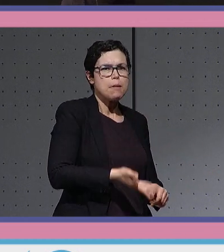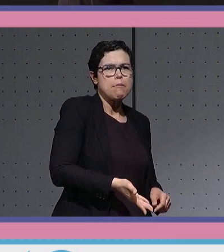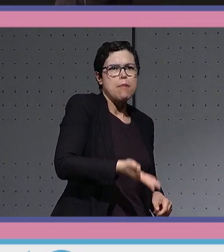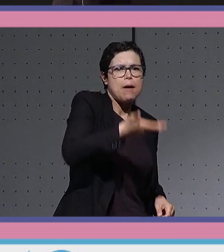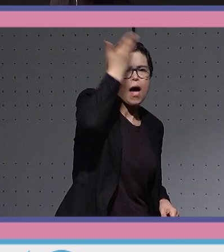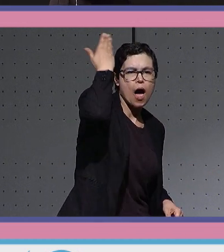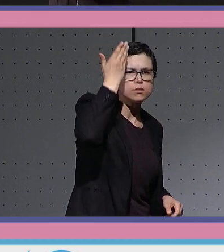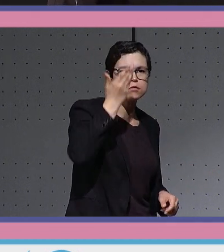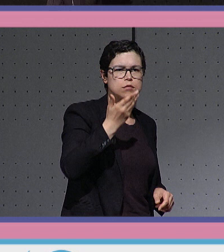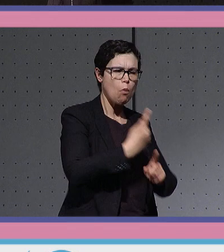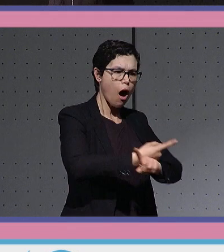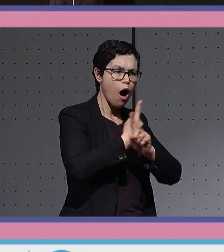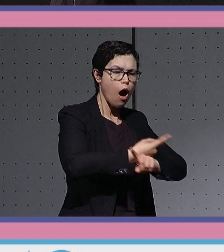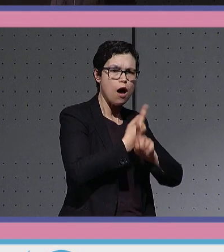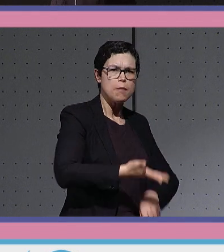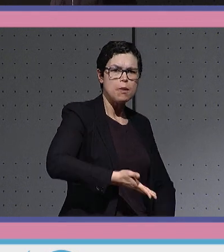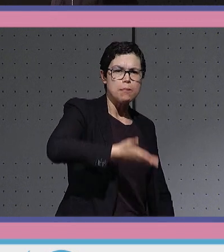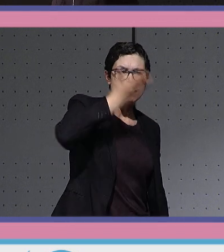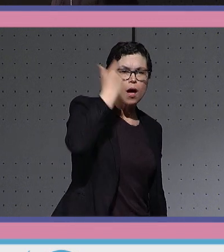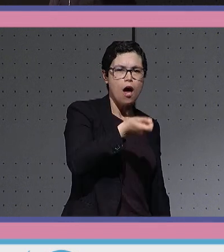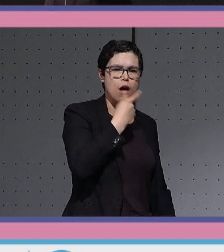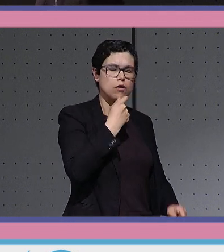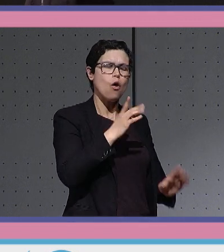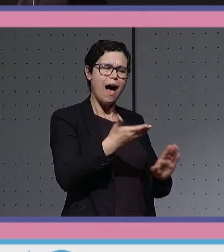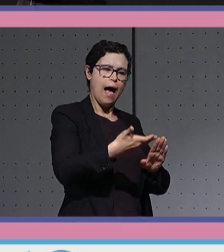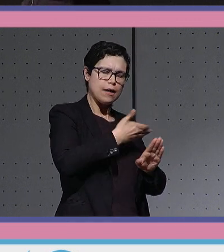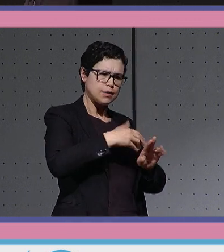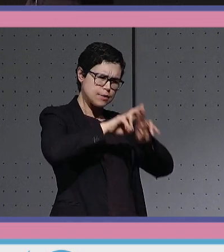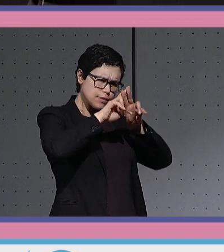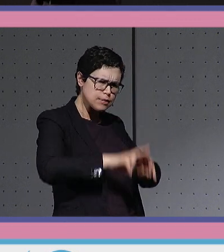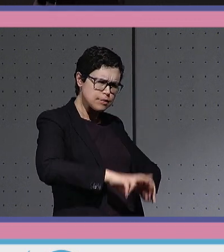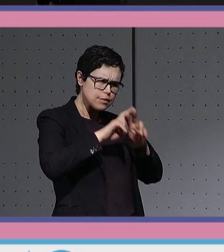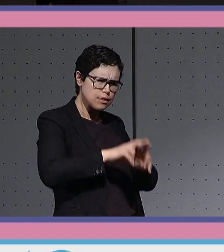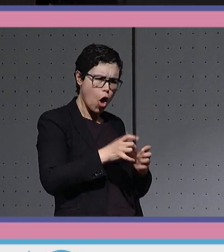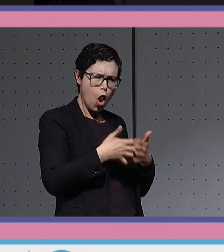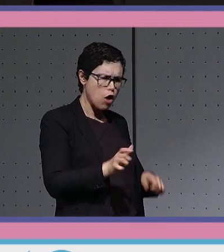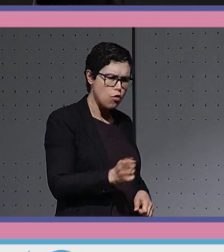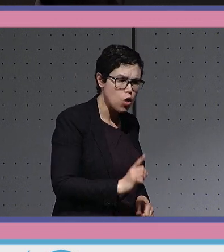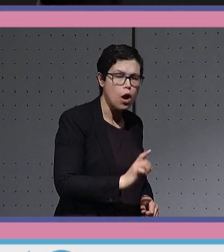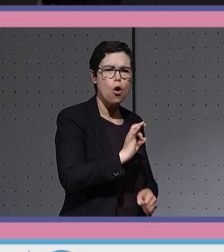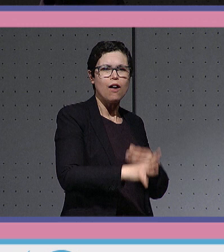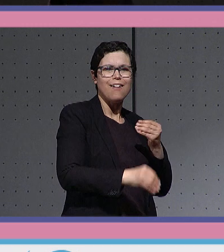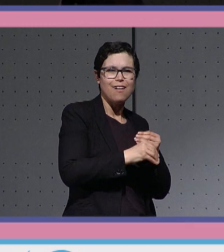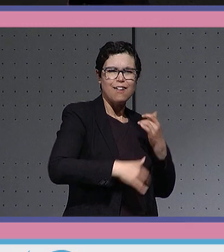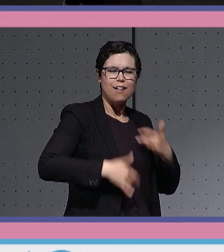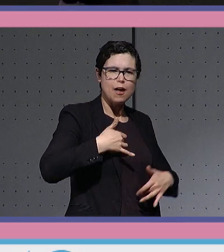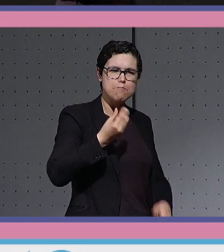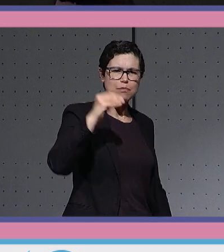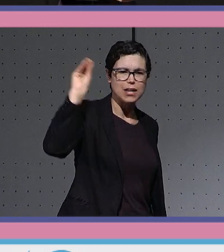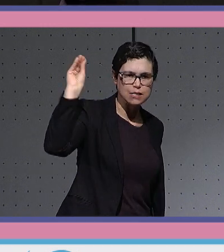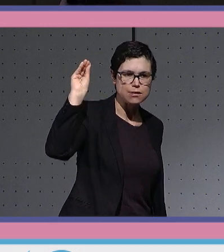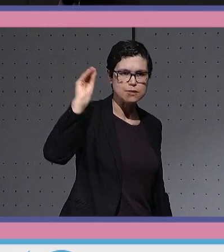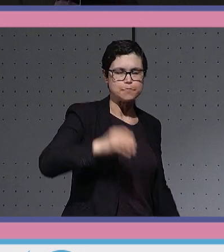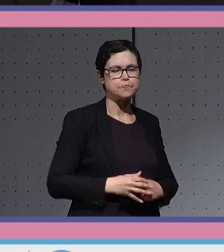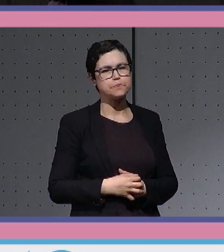dosis porque no está funcionando, y hacer una buena evaluación y empezar a ver si es que no está funcionando o que es un efecto secundario. ¿De acuerdo? Eso es muy